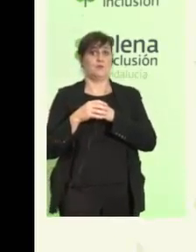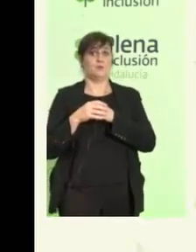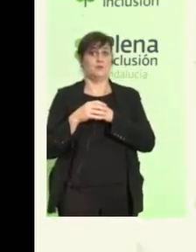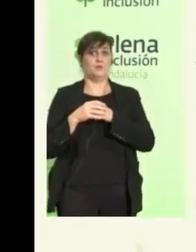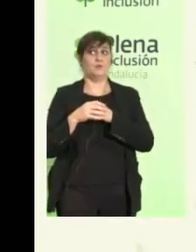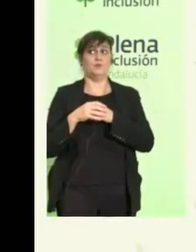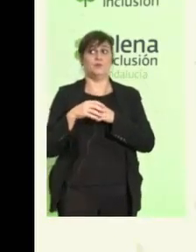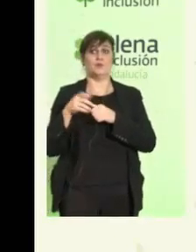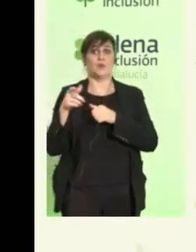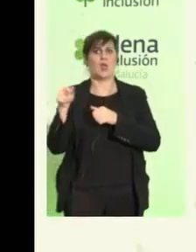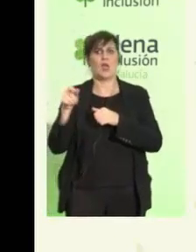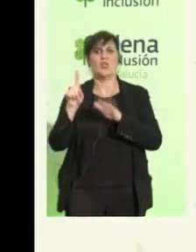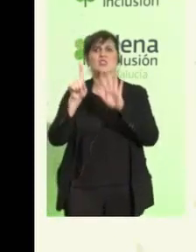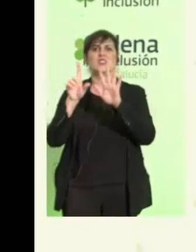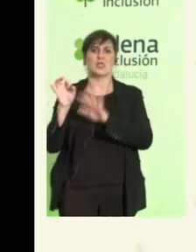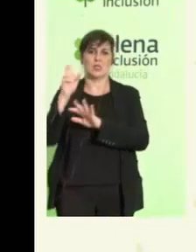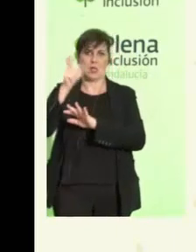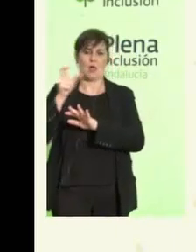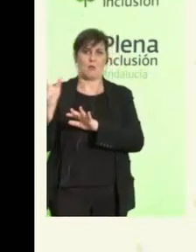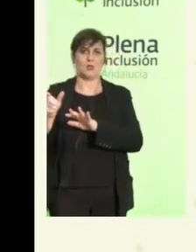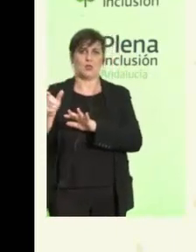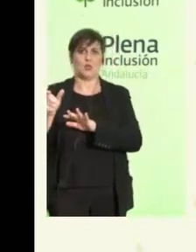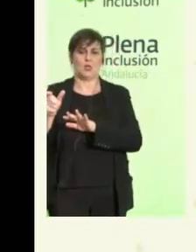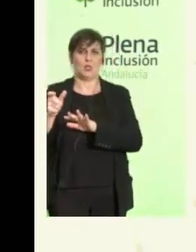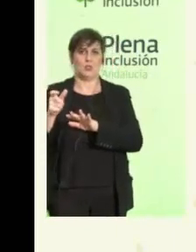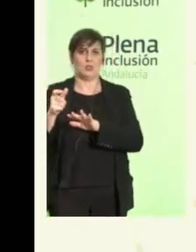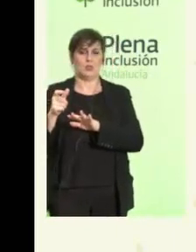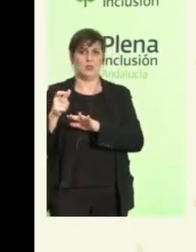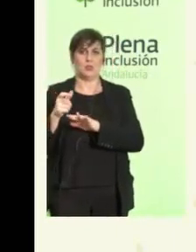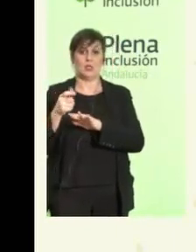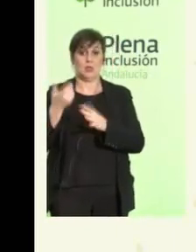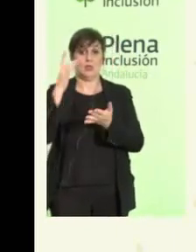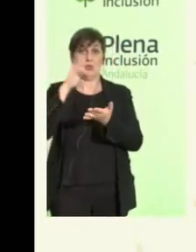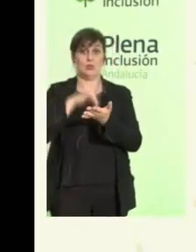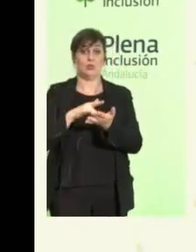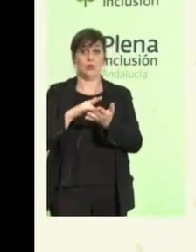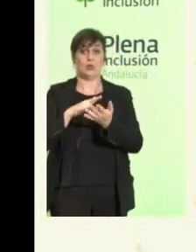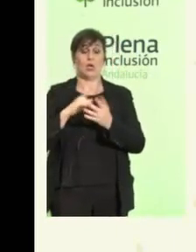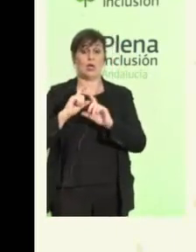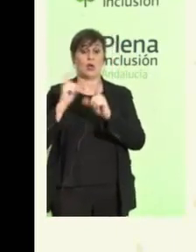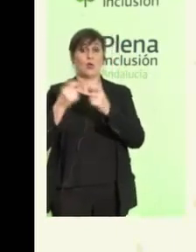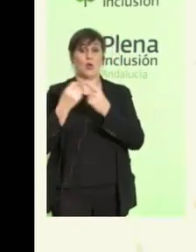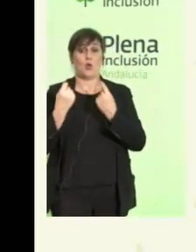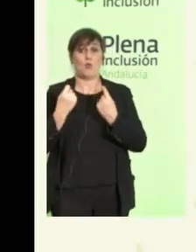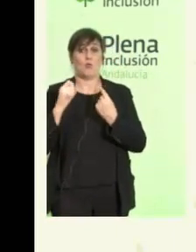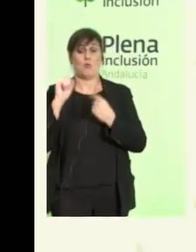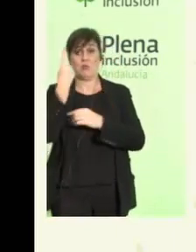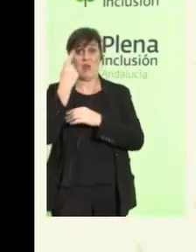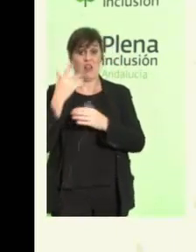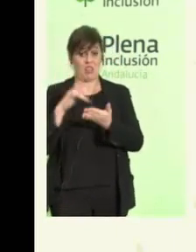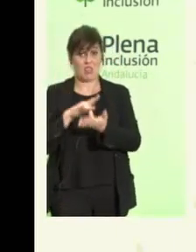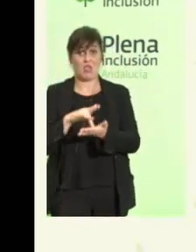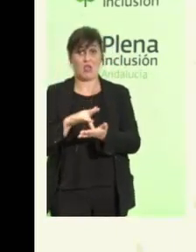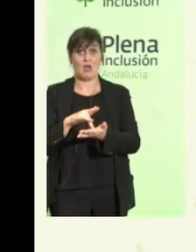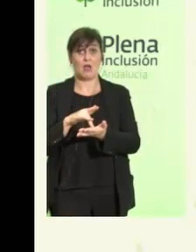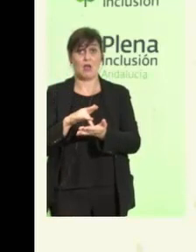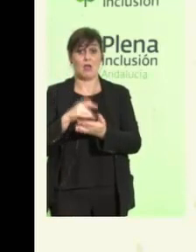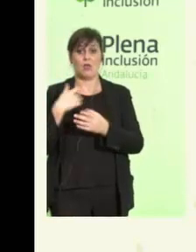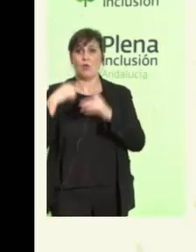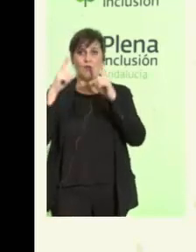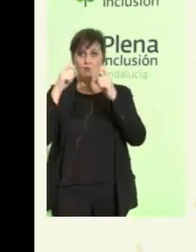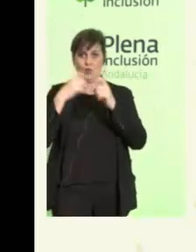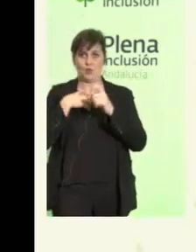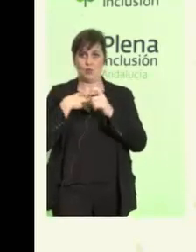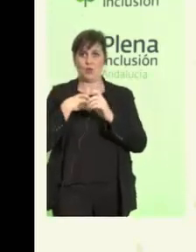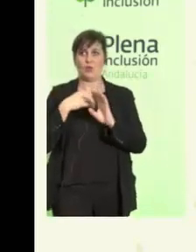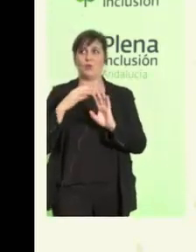había como 60 personas allí. Este es el primer día de la reunión familiar. No pude sacar